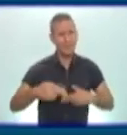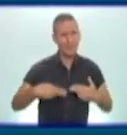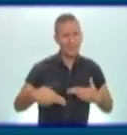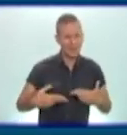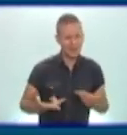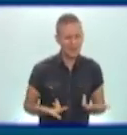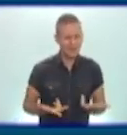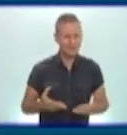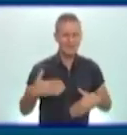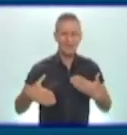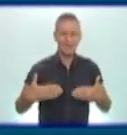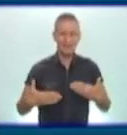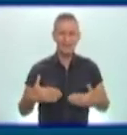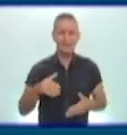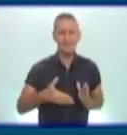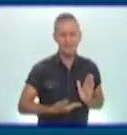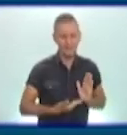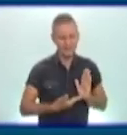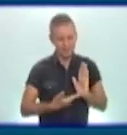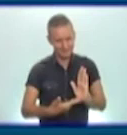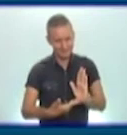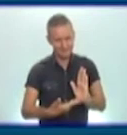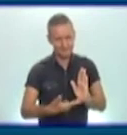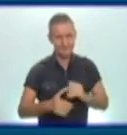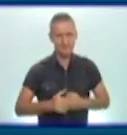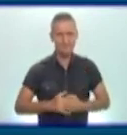actividad que le estamos proponiendo.